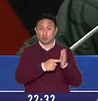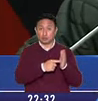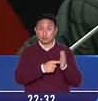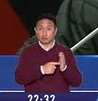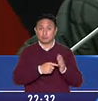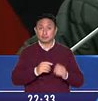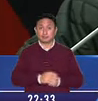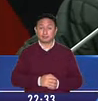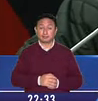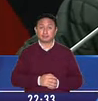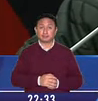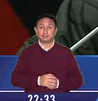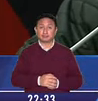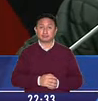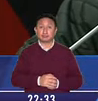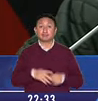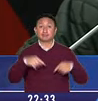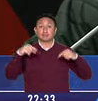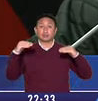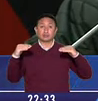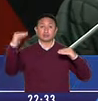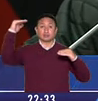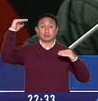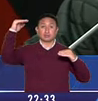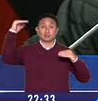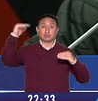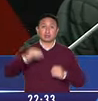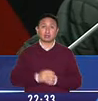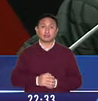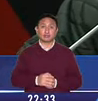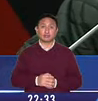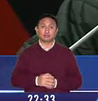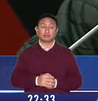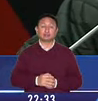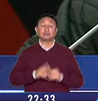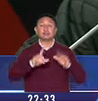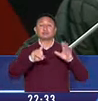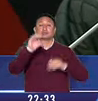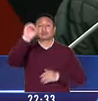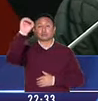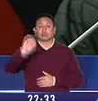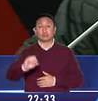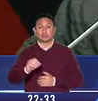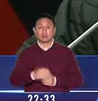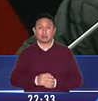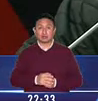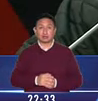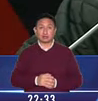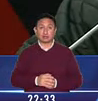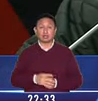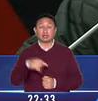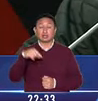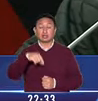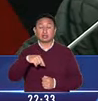51.461 eventos. Es decir, tenemos una disminución del 6%, se evitaron que se